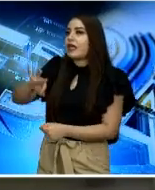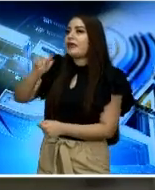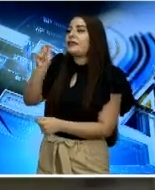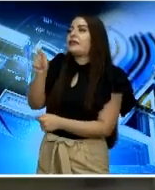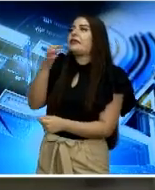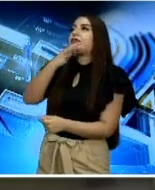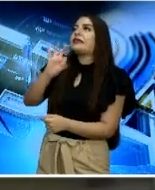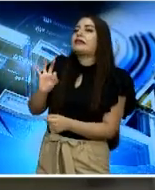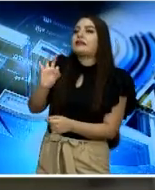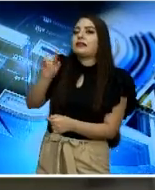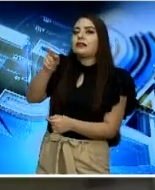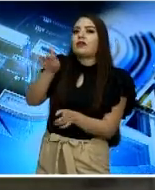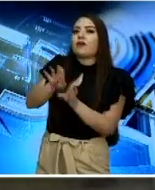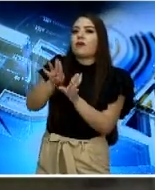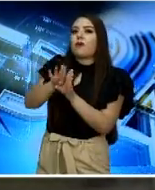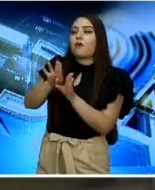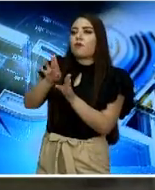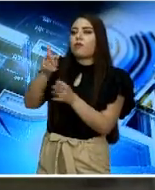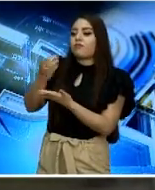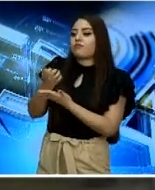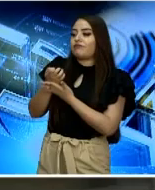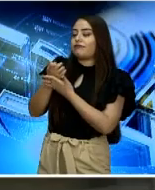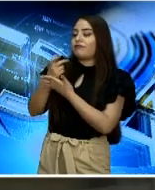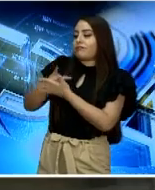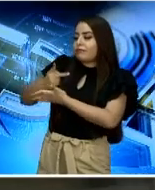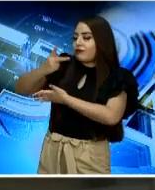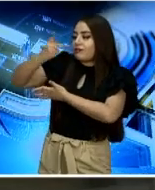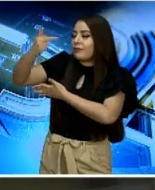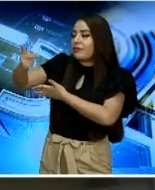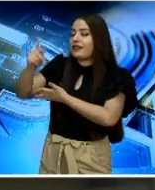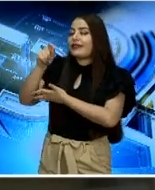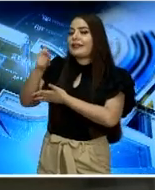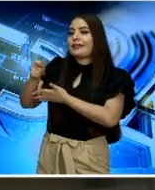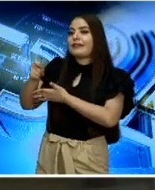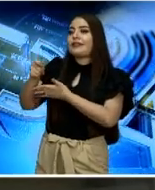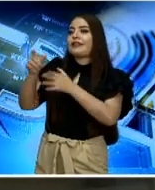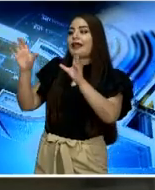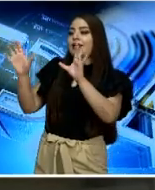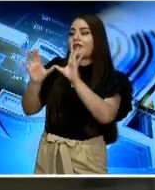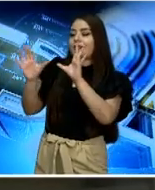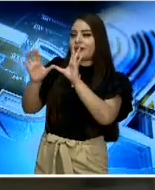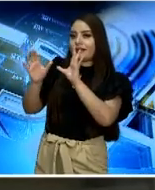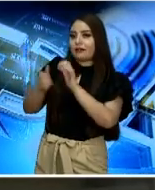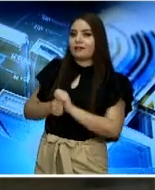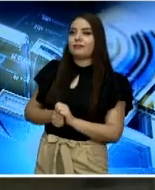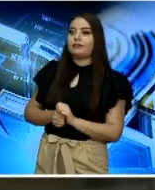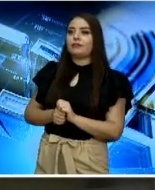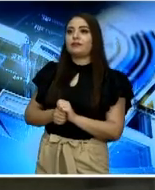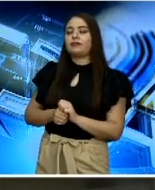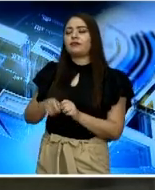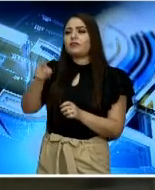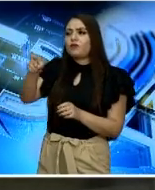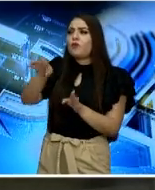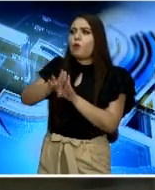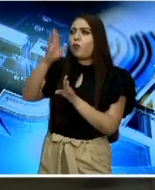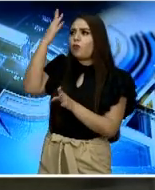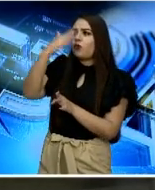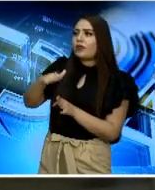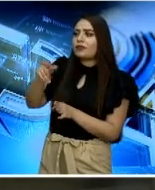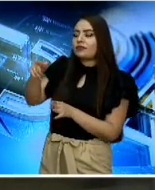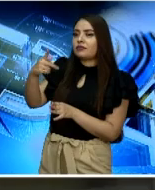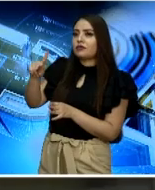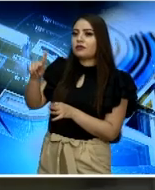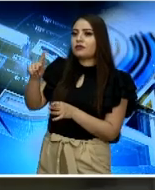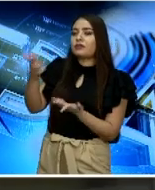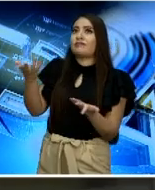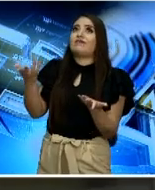que le entreguen un documento que vale que concluyó con sus estudios. ¿Cómo te enteraste? Mejor dicho, es